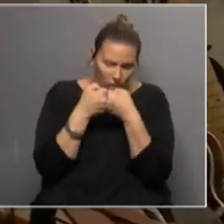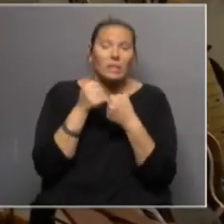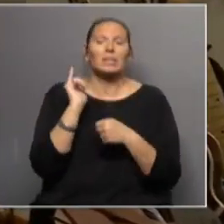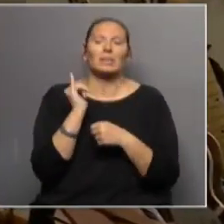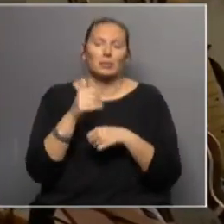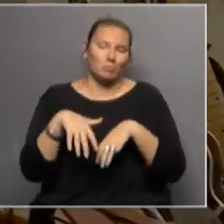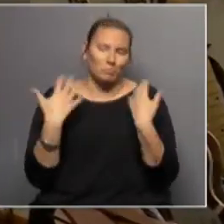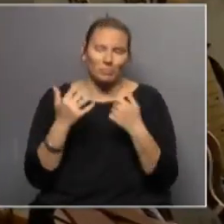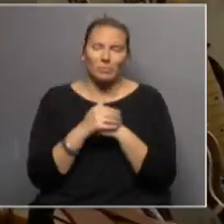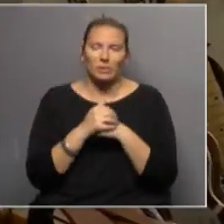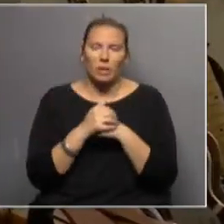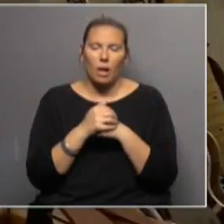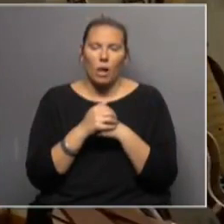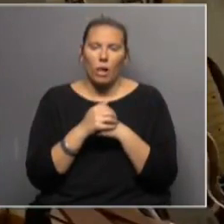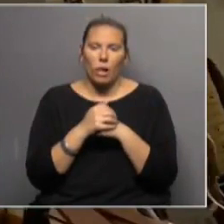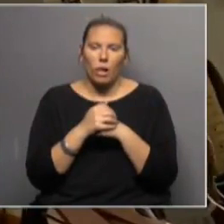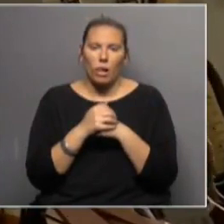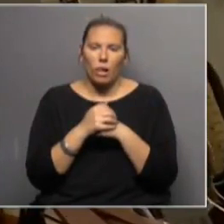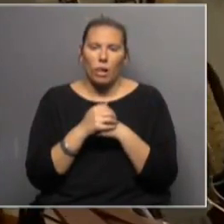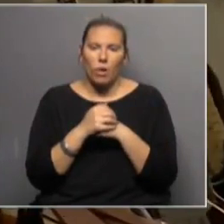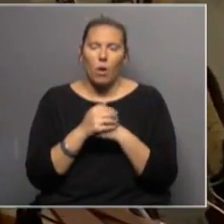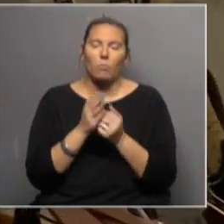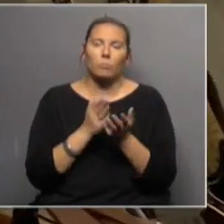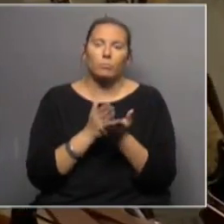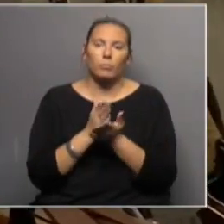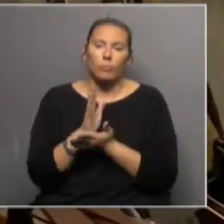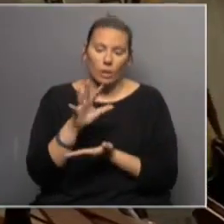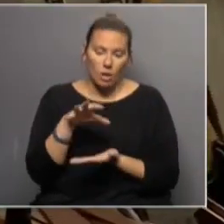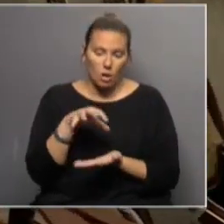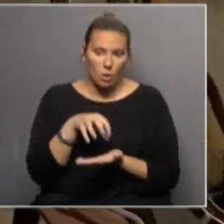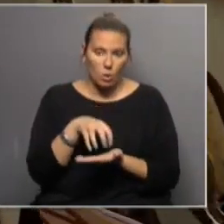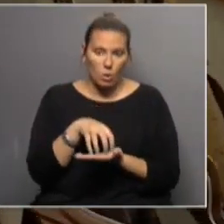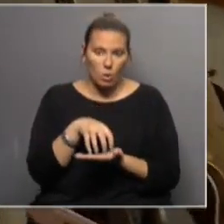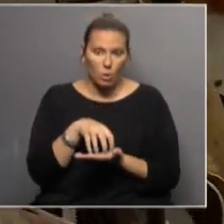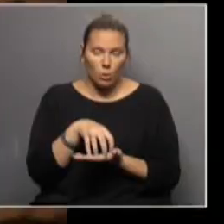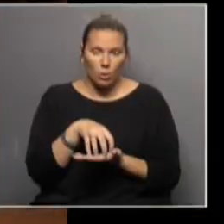todo. Pero no, siempre fue el lugar